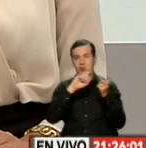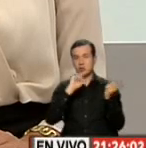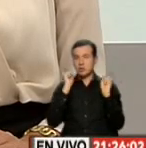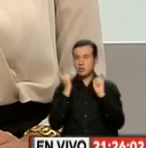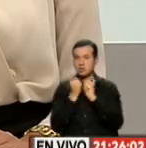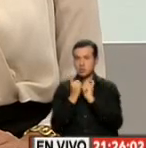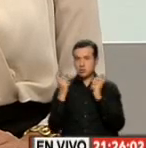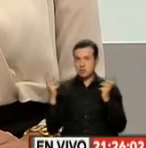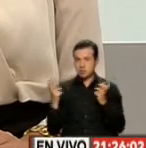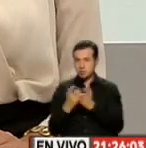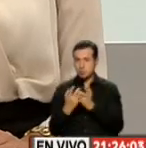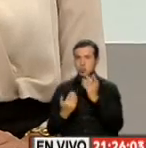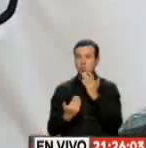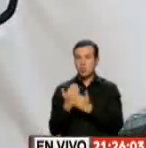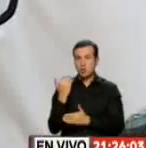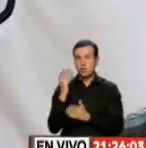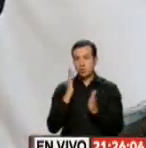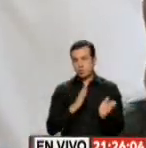optimización gubernamental.